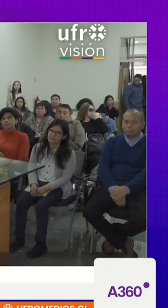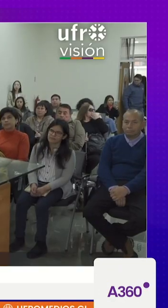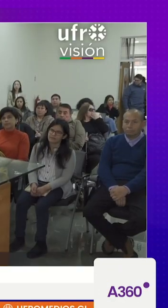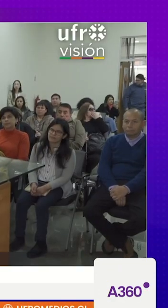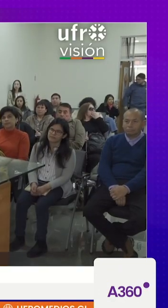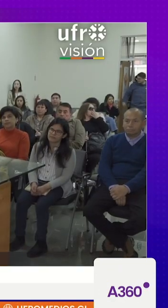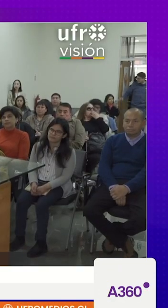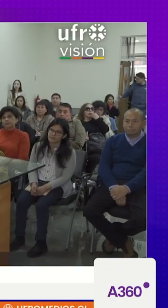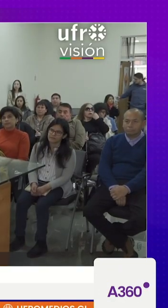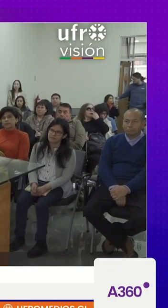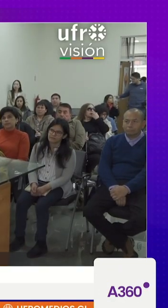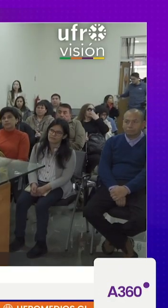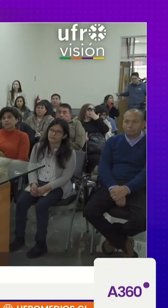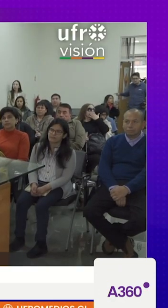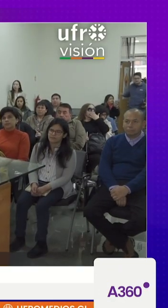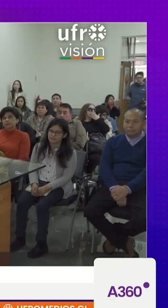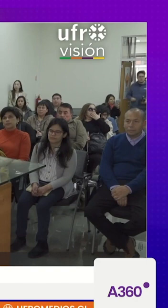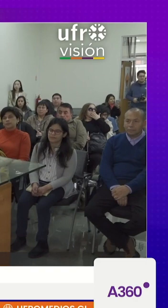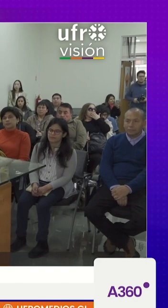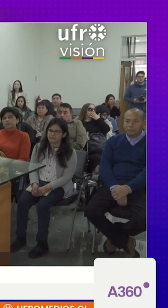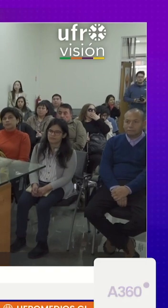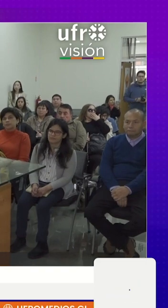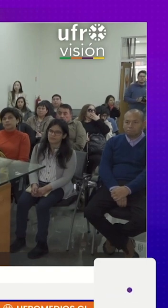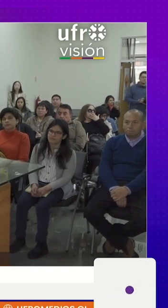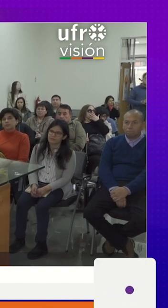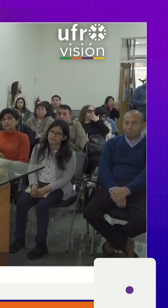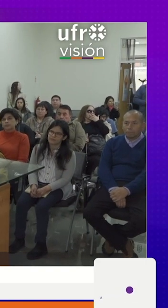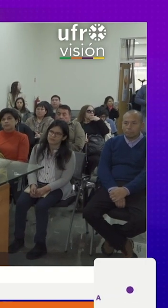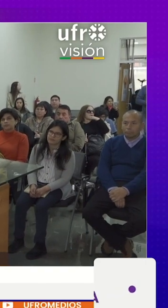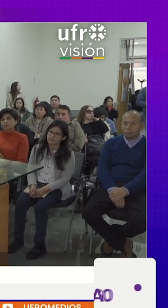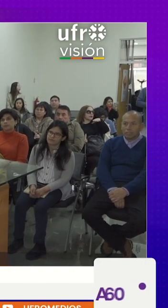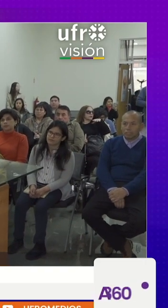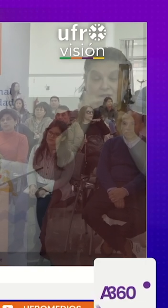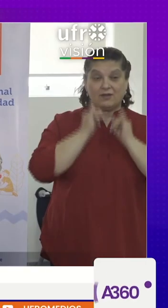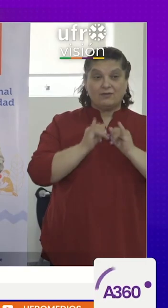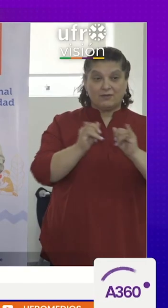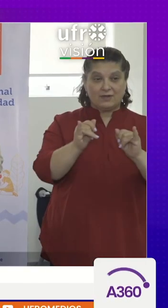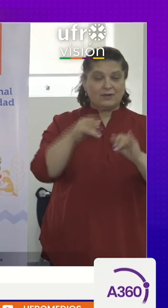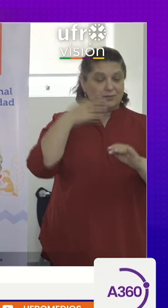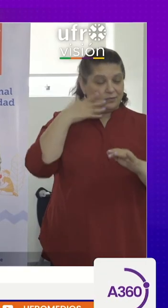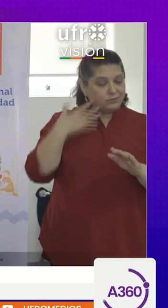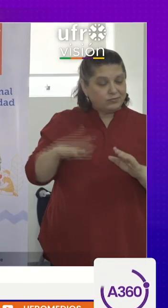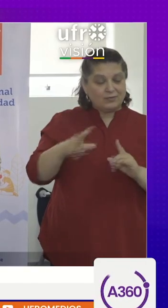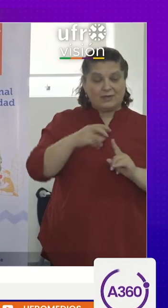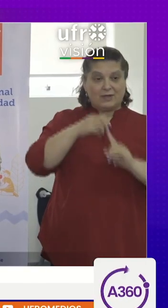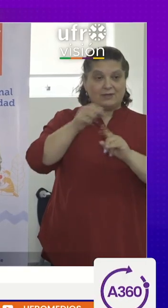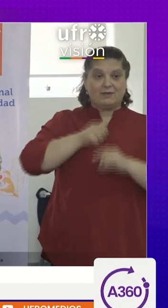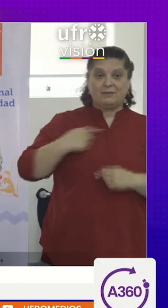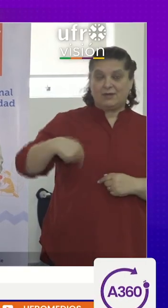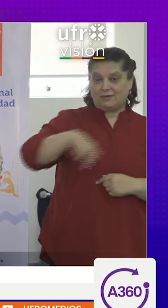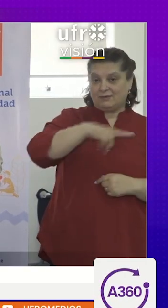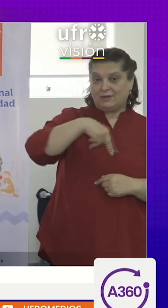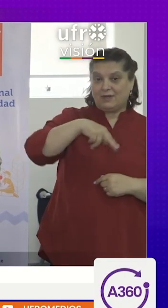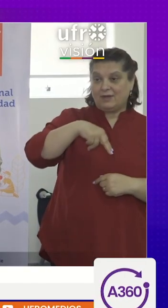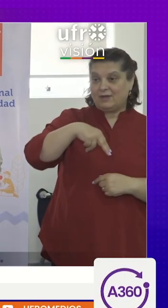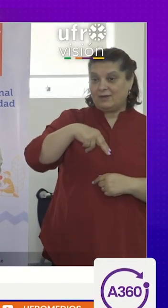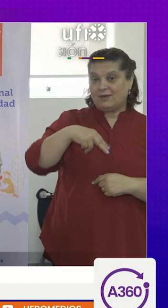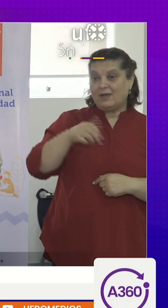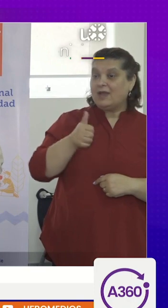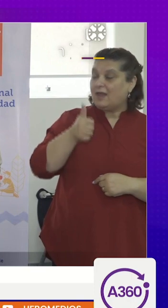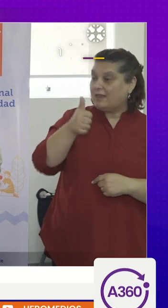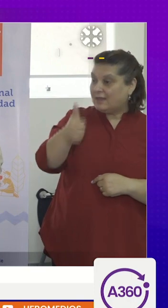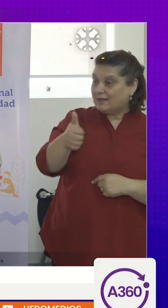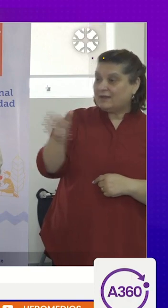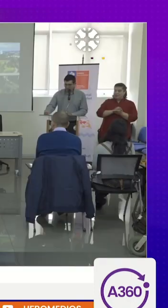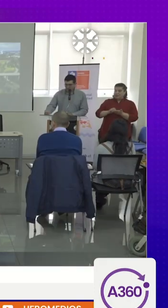personas que hacen las leyes, tienen que tomar conciencia que somos más de un 20% de la población, es mucha gente,